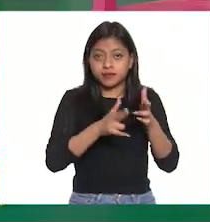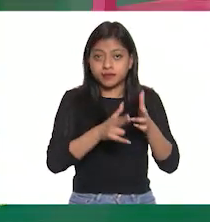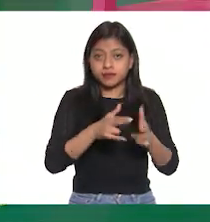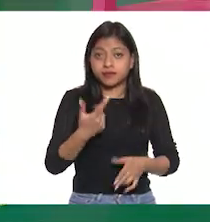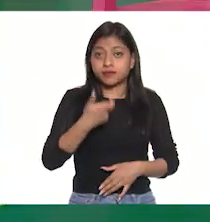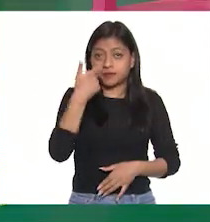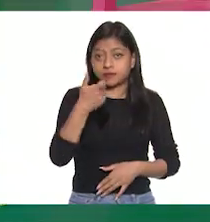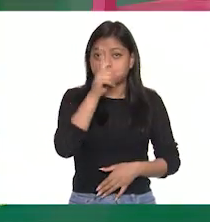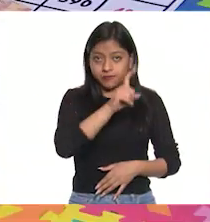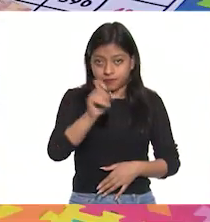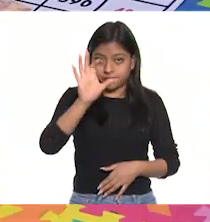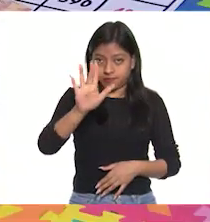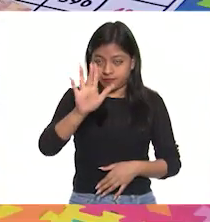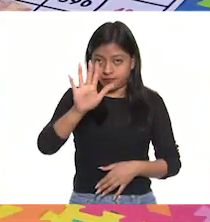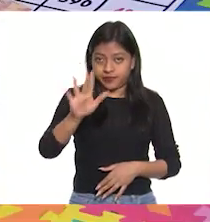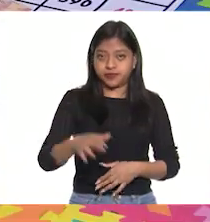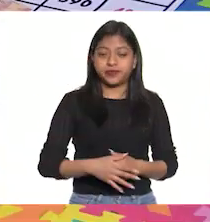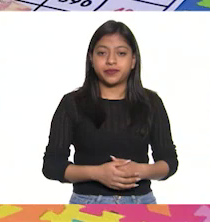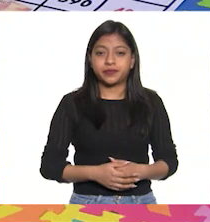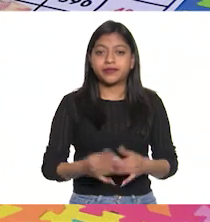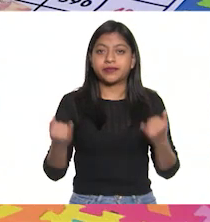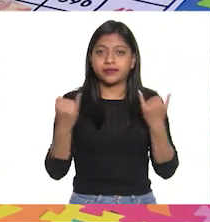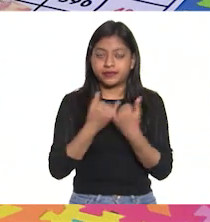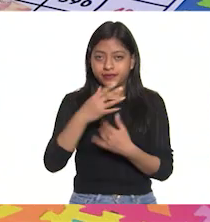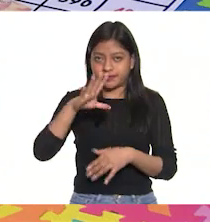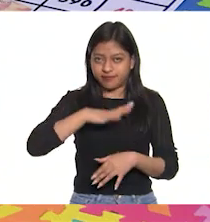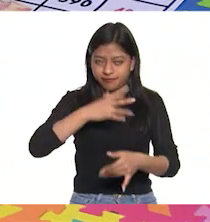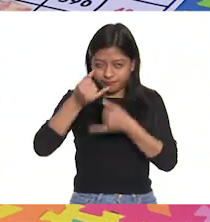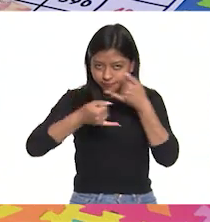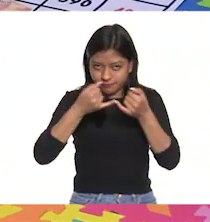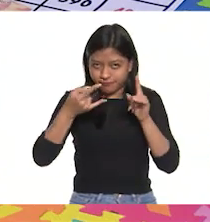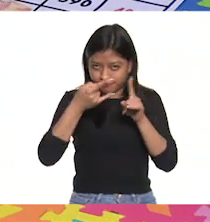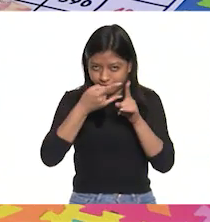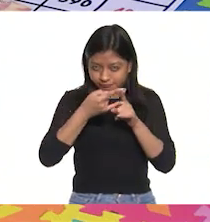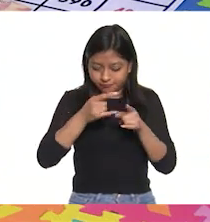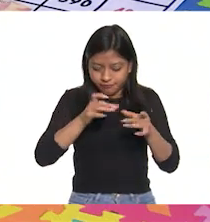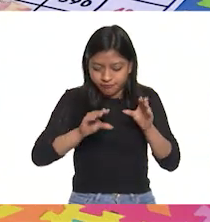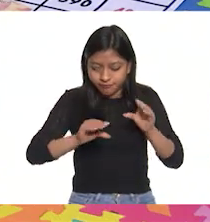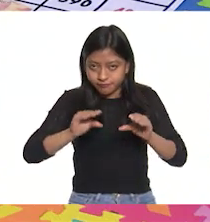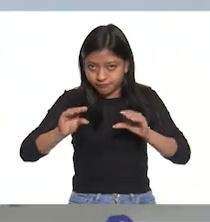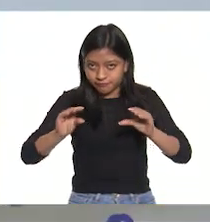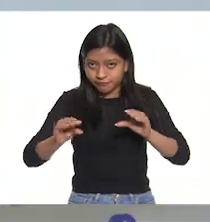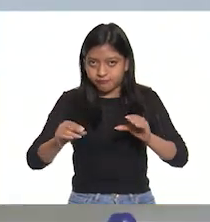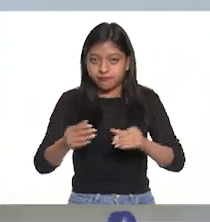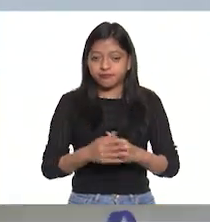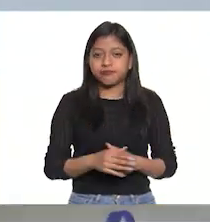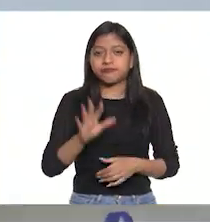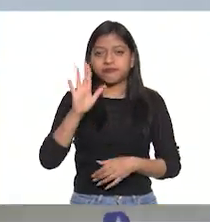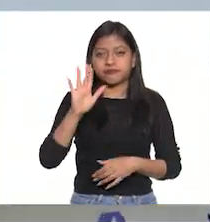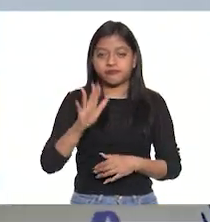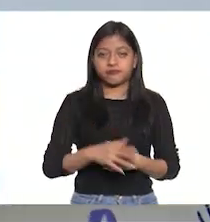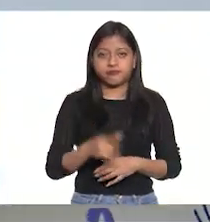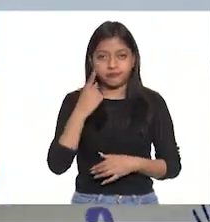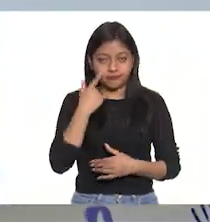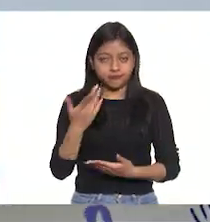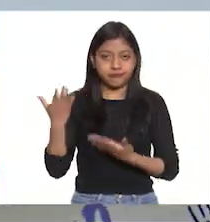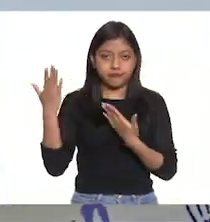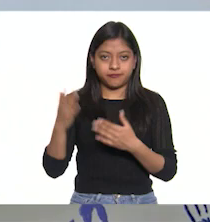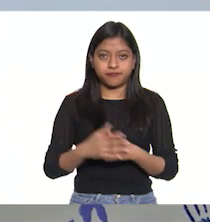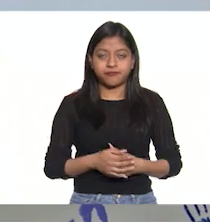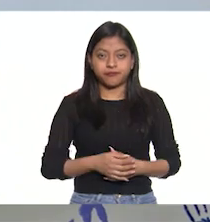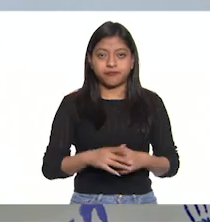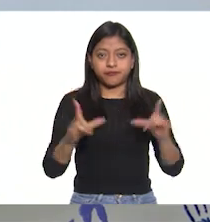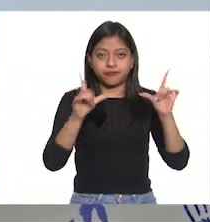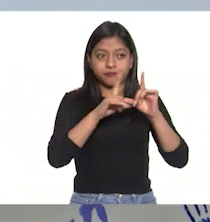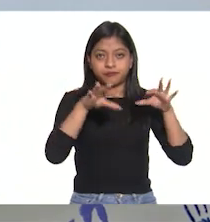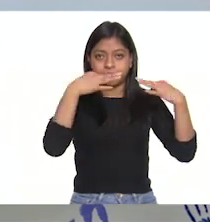150. Ajá. Y los cubos, 50 pesos. Muy bien. Ale puso su billete de 100 y dos de 50. Ajá. Vamos